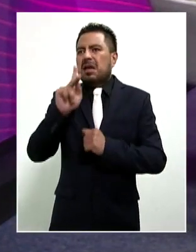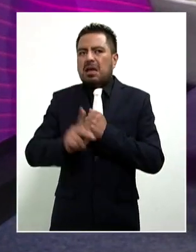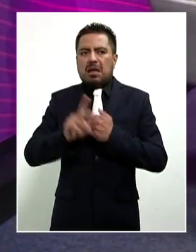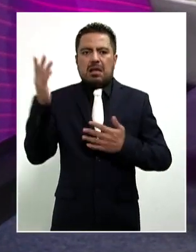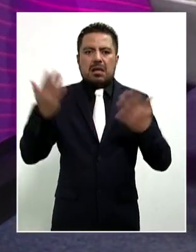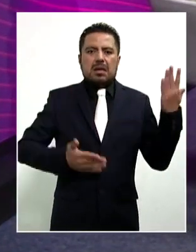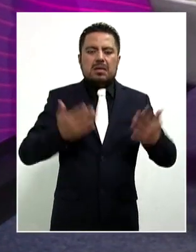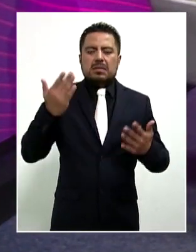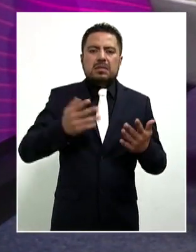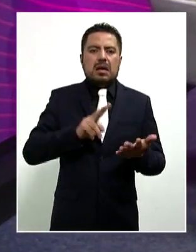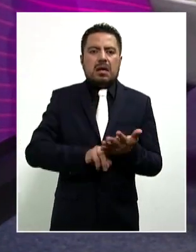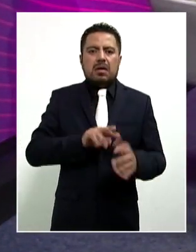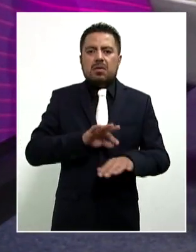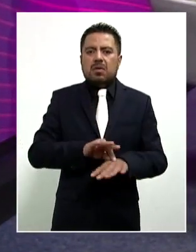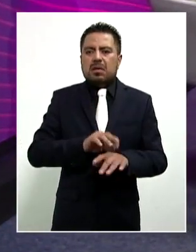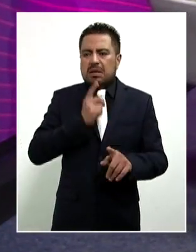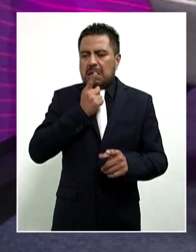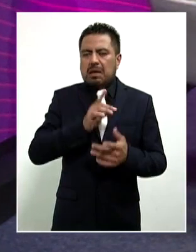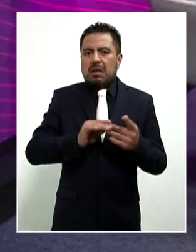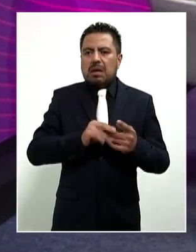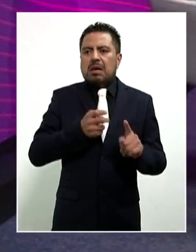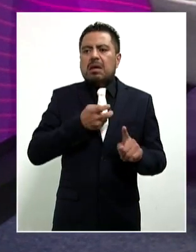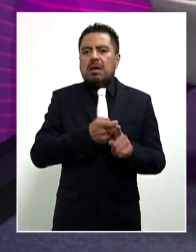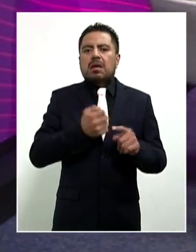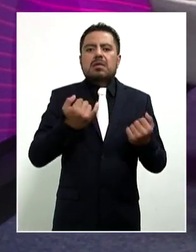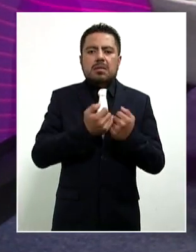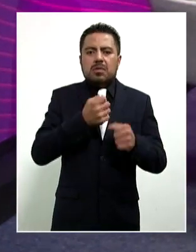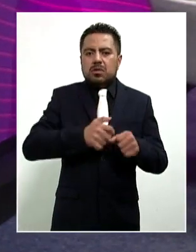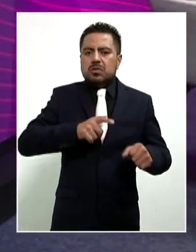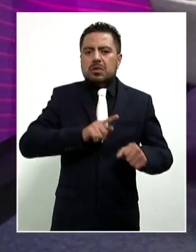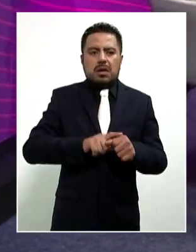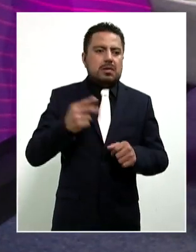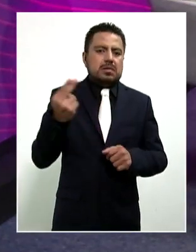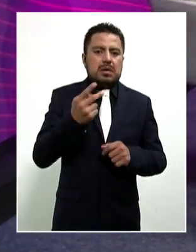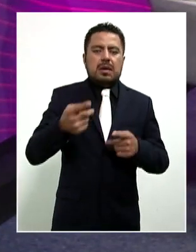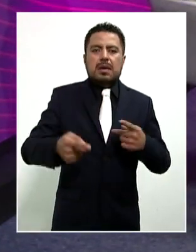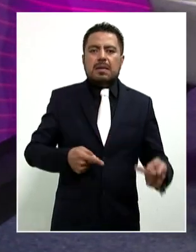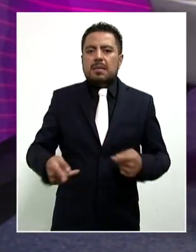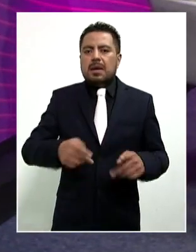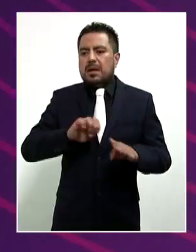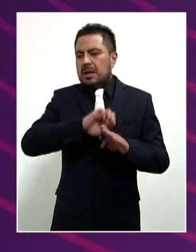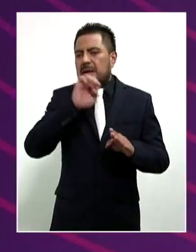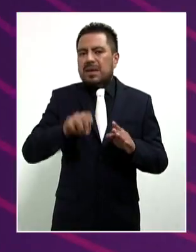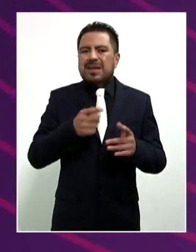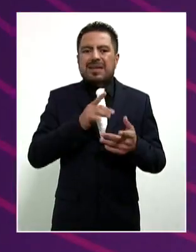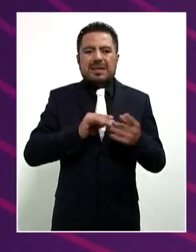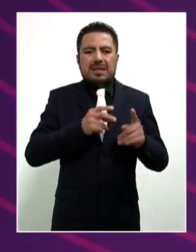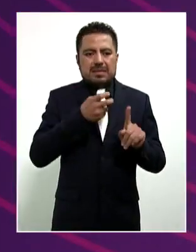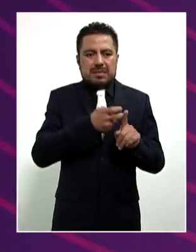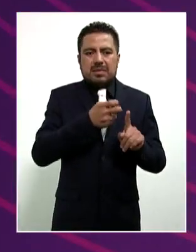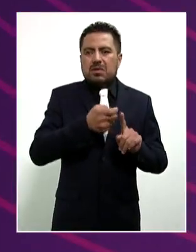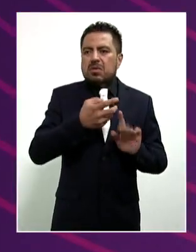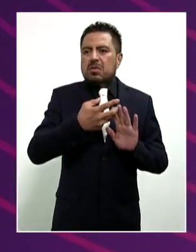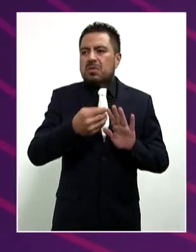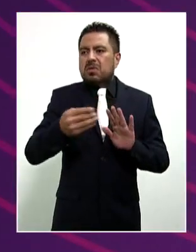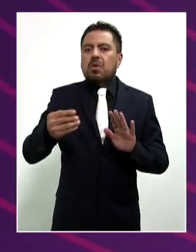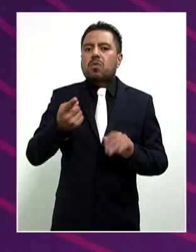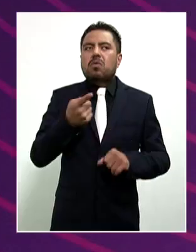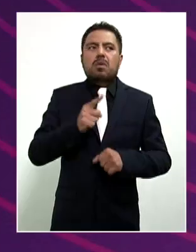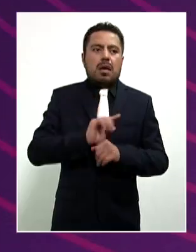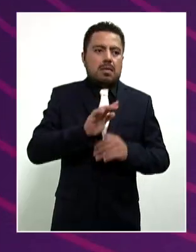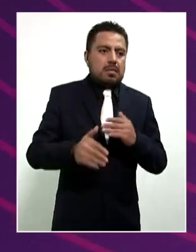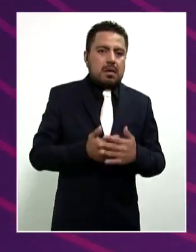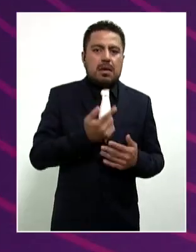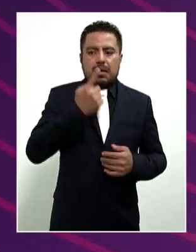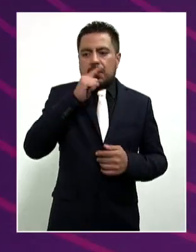¿no? ¿Qué decir ante esto, no? También la sociedad se tiene que ir preparando, ¿no? Estos ejemplos que tú mencionabas, pues tampoco es de un día para otro,